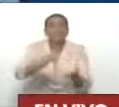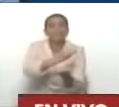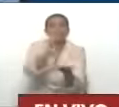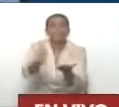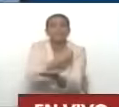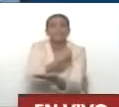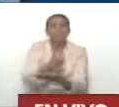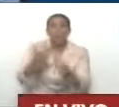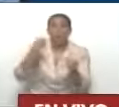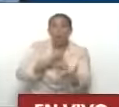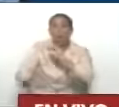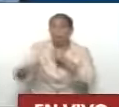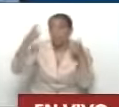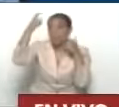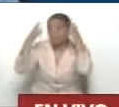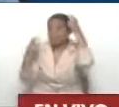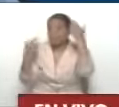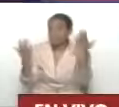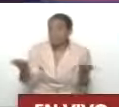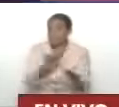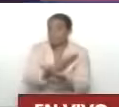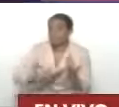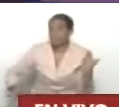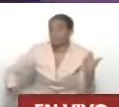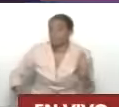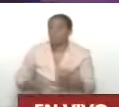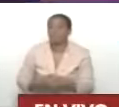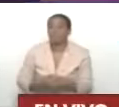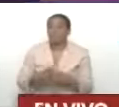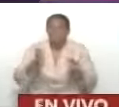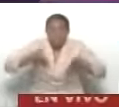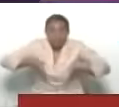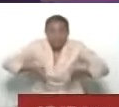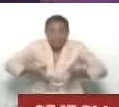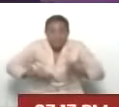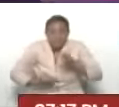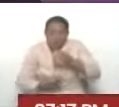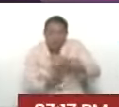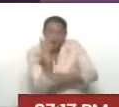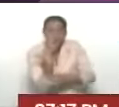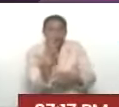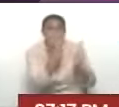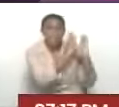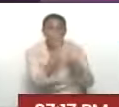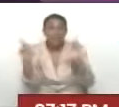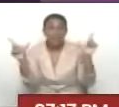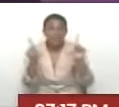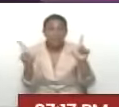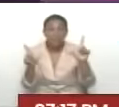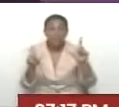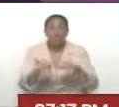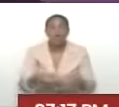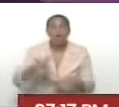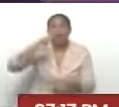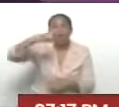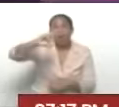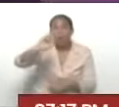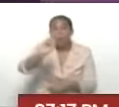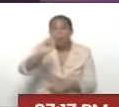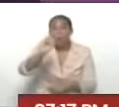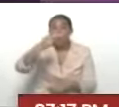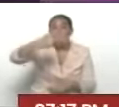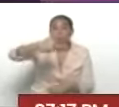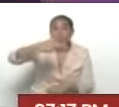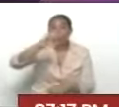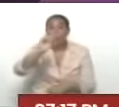contra el comandante Chávez. Y el nacimiento de Lojilla fue parte de la contraofensiva